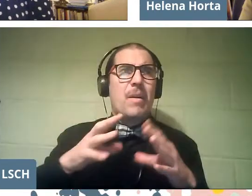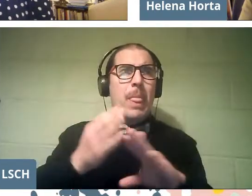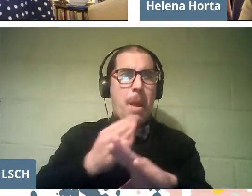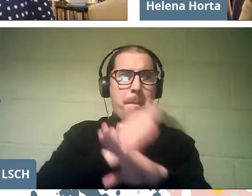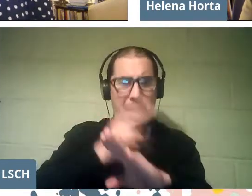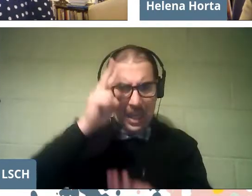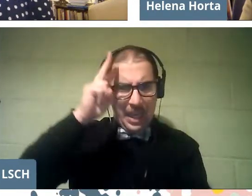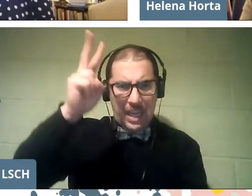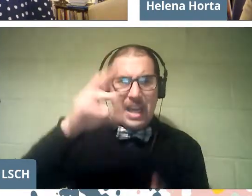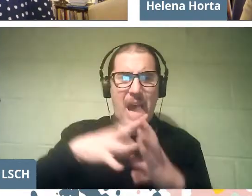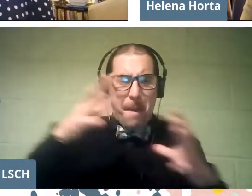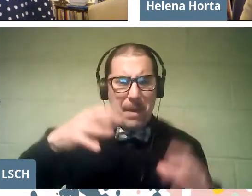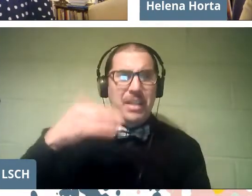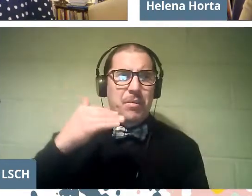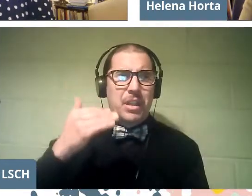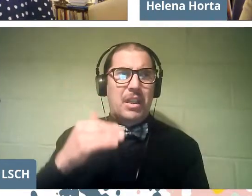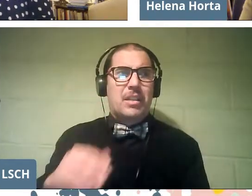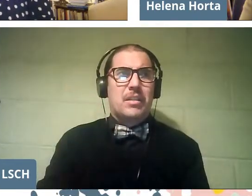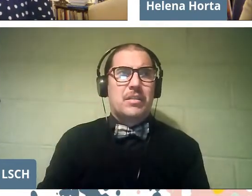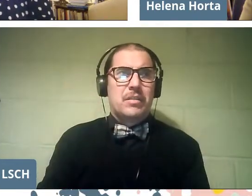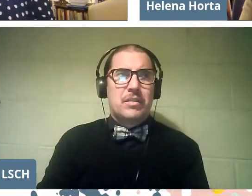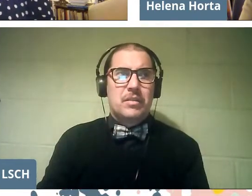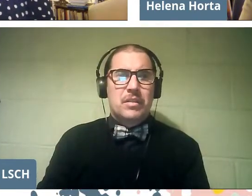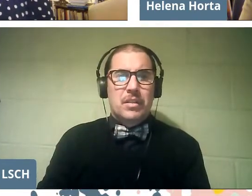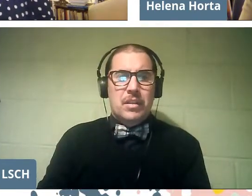los textiles paracas, etc.